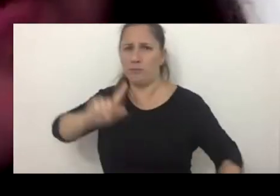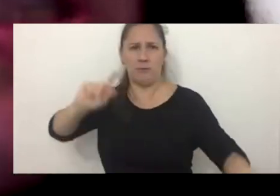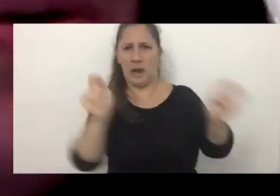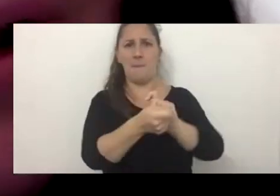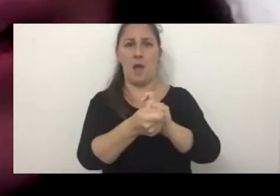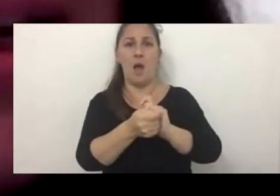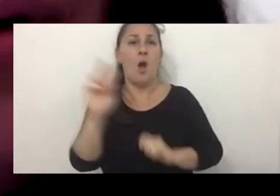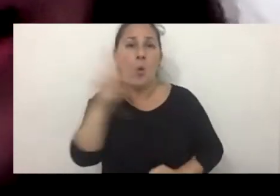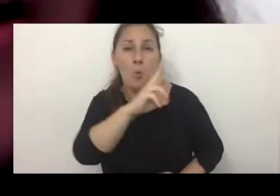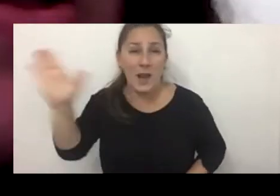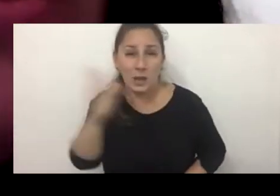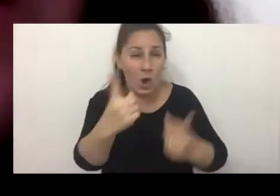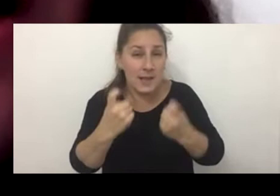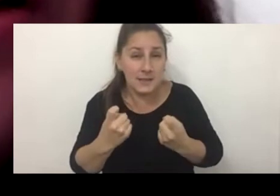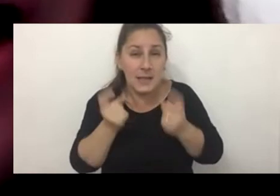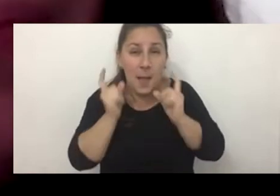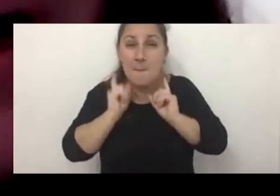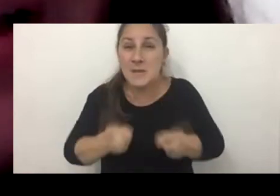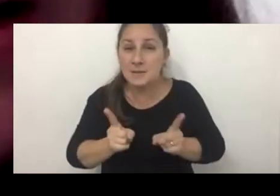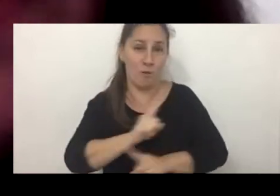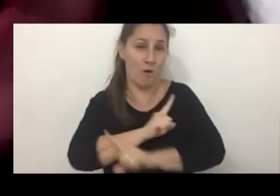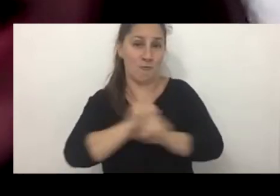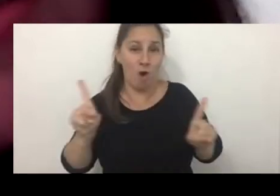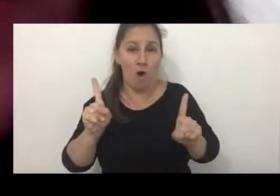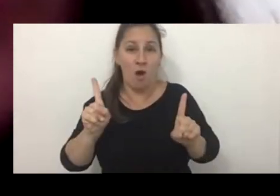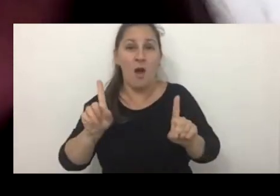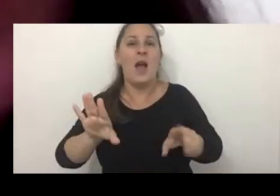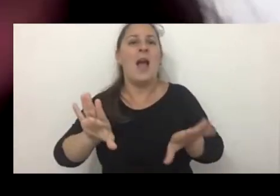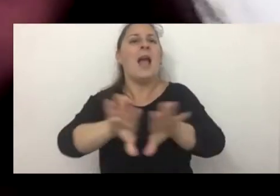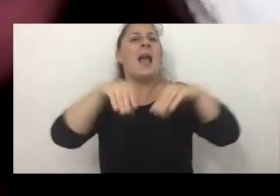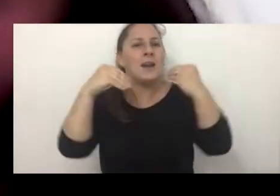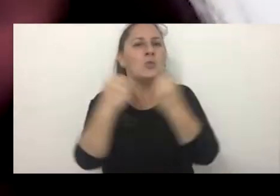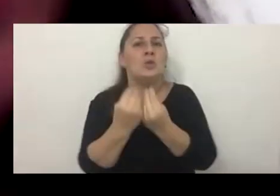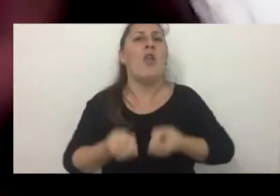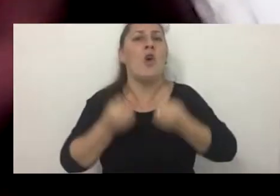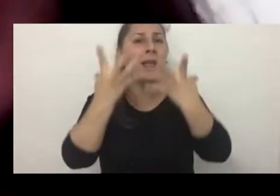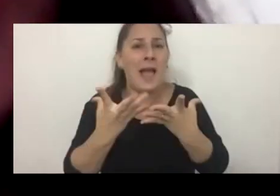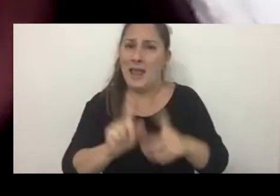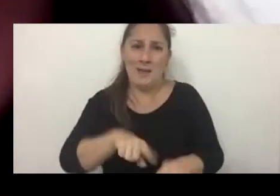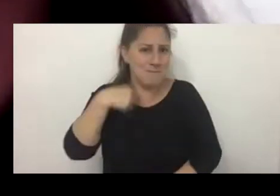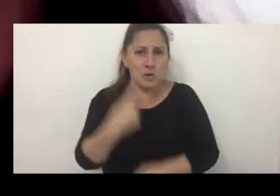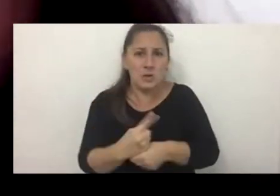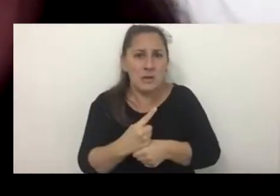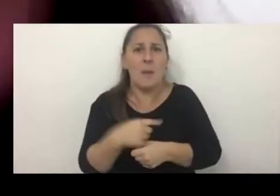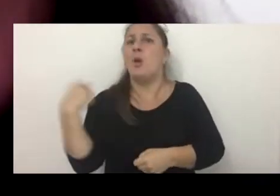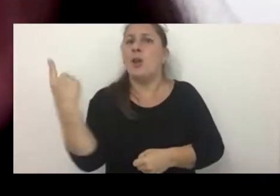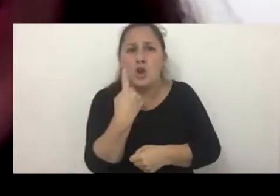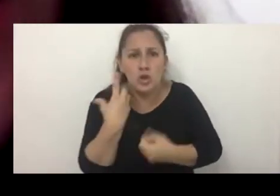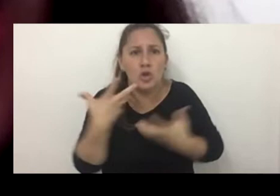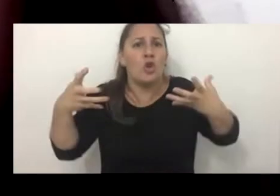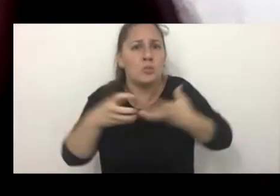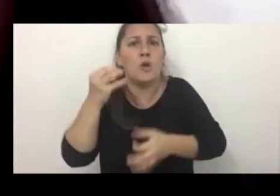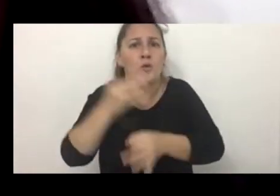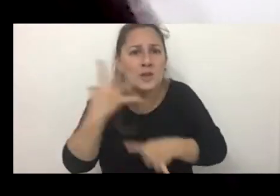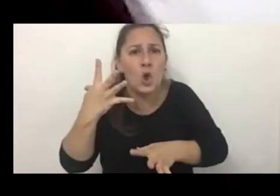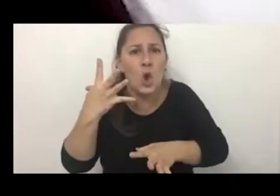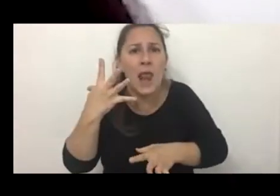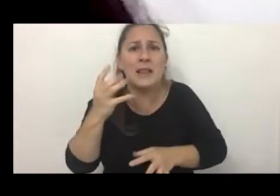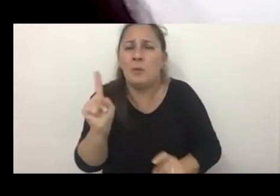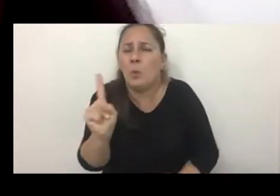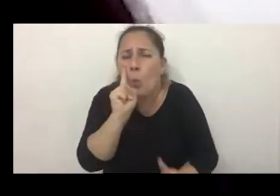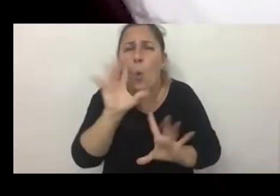el masificar las intervenciones y transformarlas en una rutina, ¿no? Como la rutina es a todas las mujeres